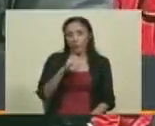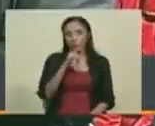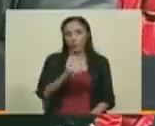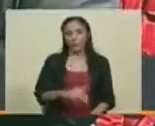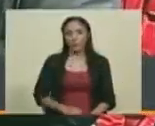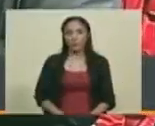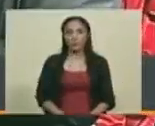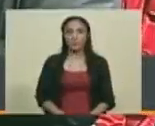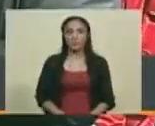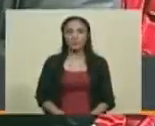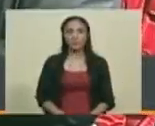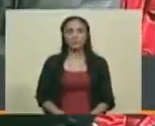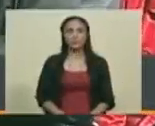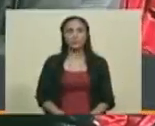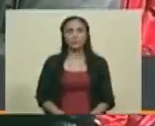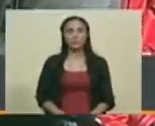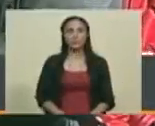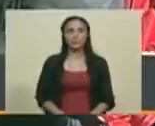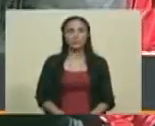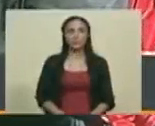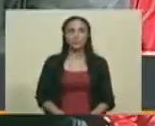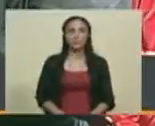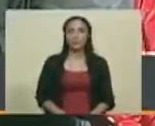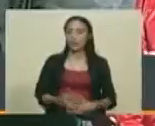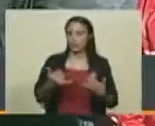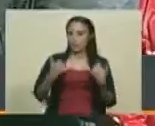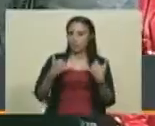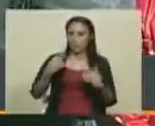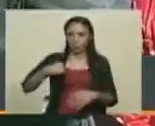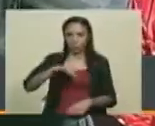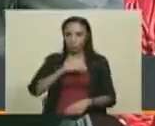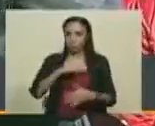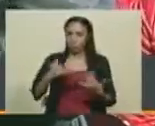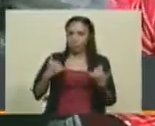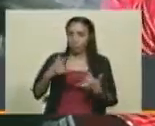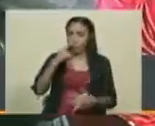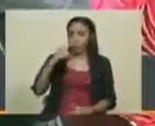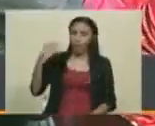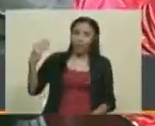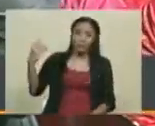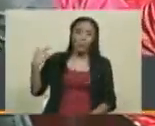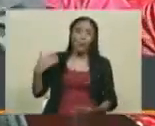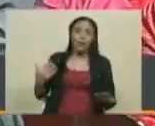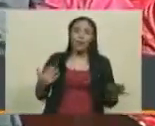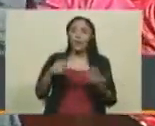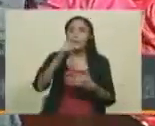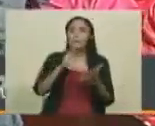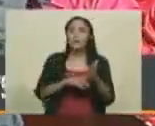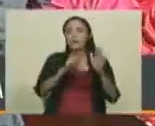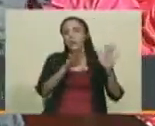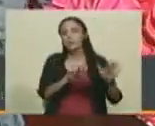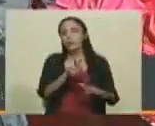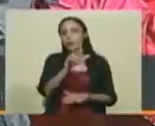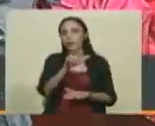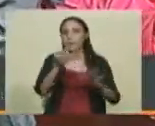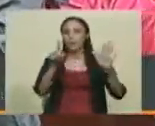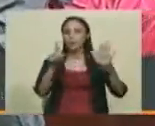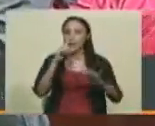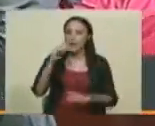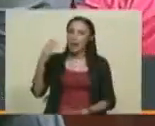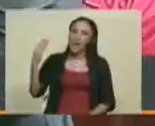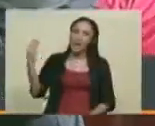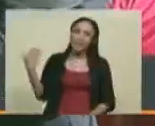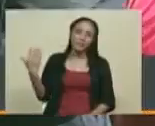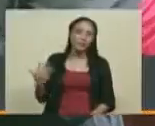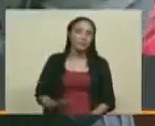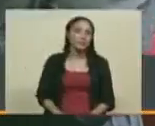que la misma clase obrera del año 36, del año